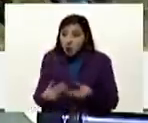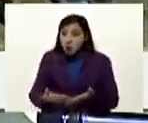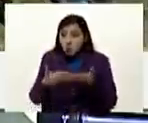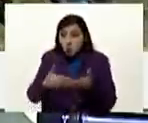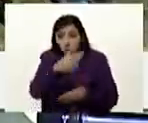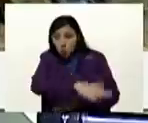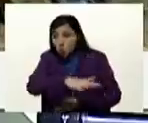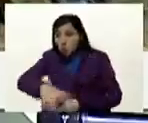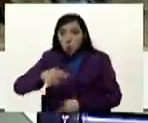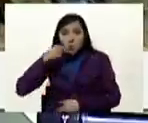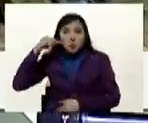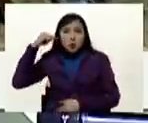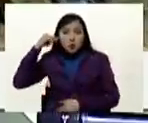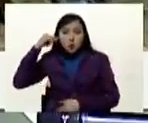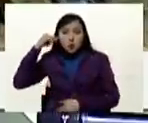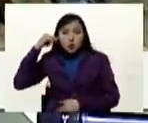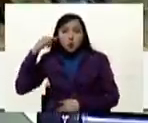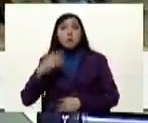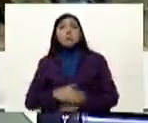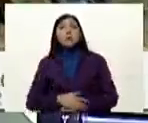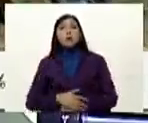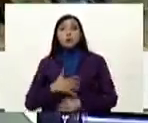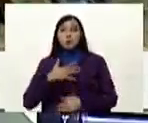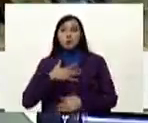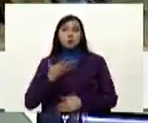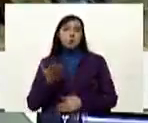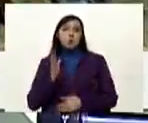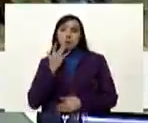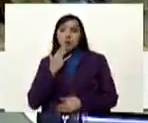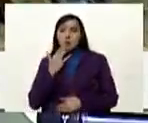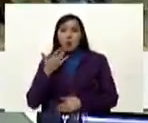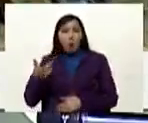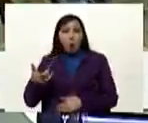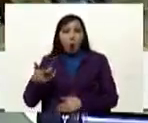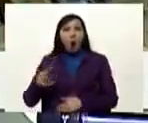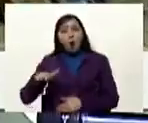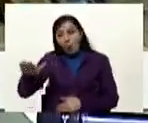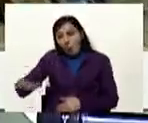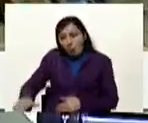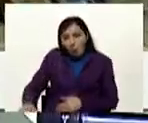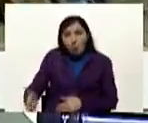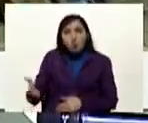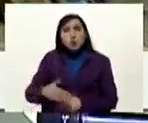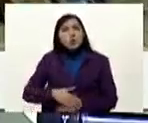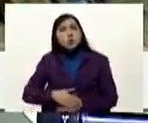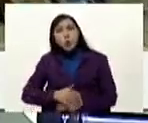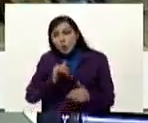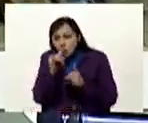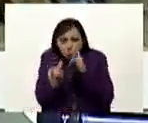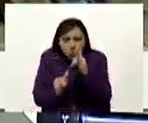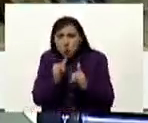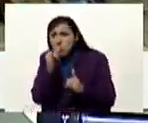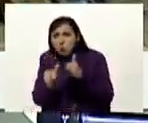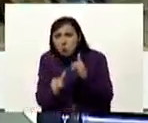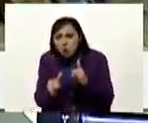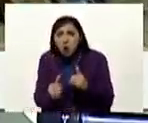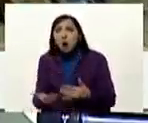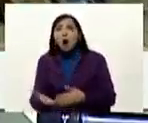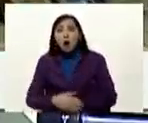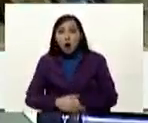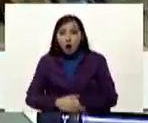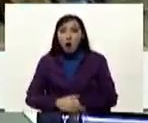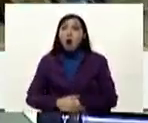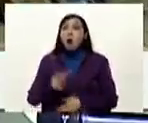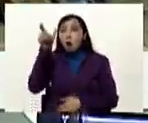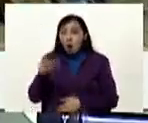niños. Entonces, cuando uno está chiquitico, cuando los niños tienen meses, inmediatamente el